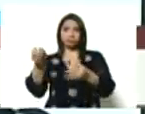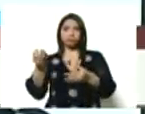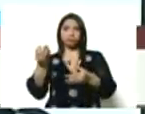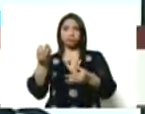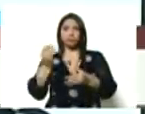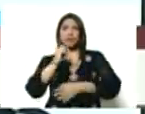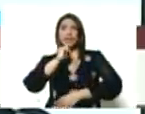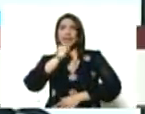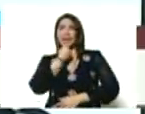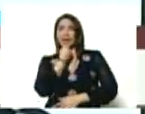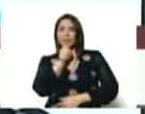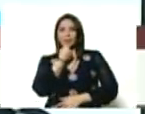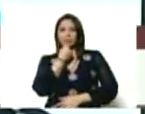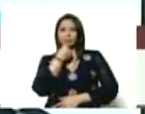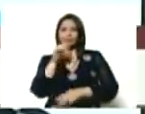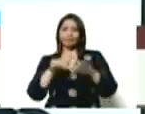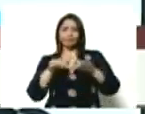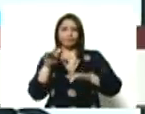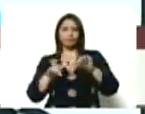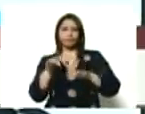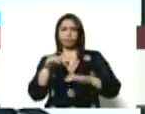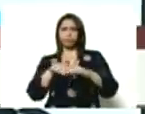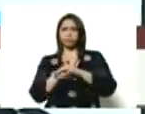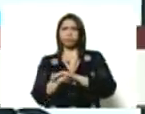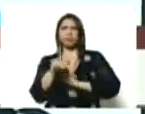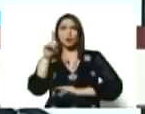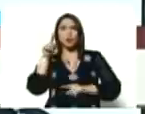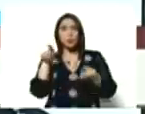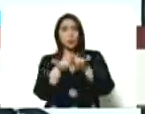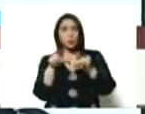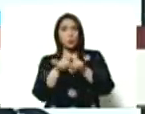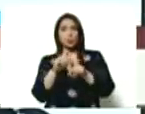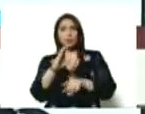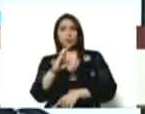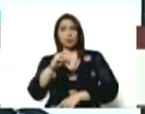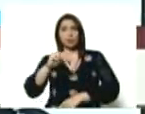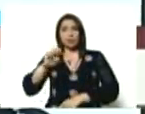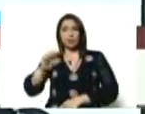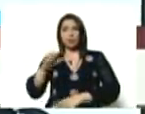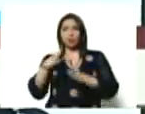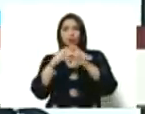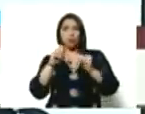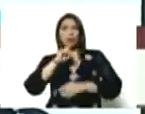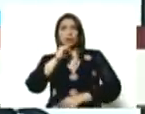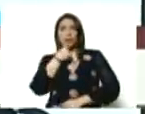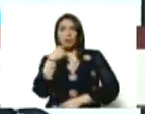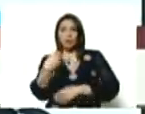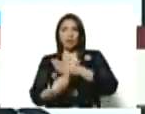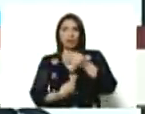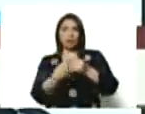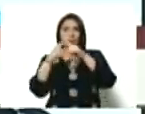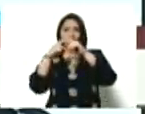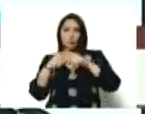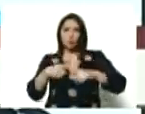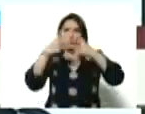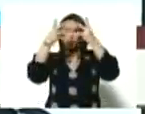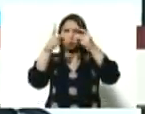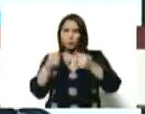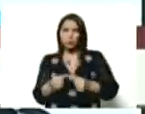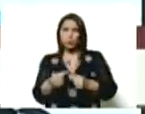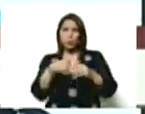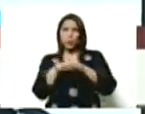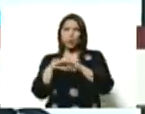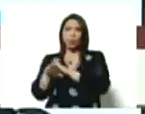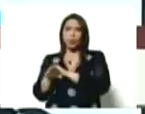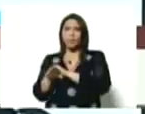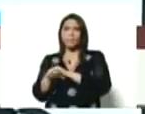una clave compartida, igual que el Consejo Nacional Electoral. Todas estas claves generan el cifrado de los archivos de las máquinas. ¿Qué quiere decir